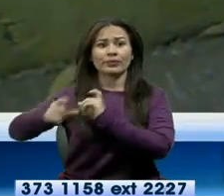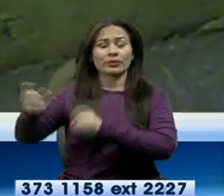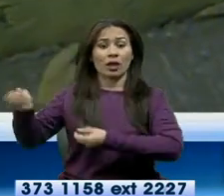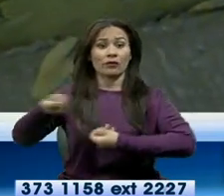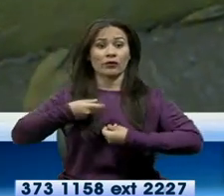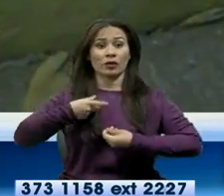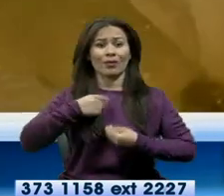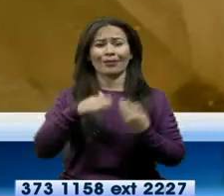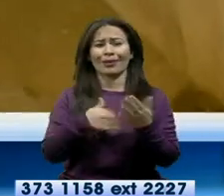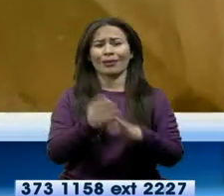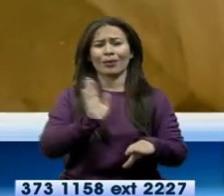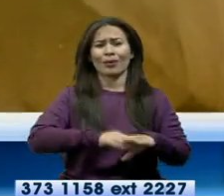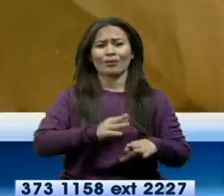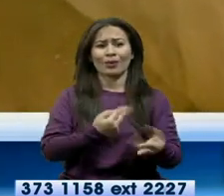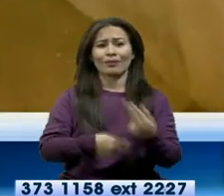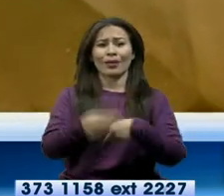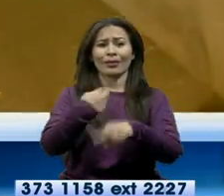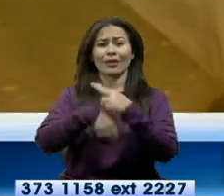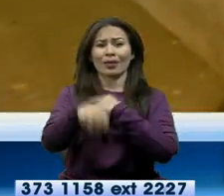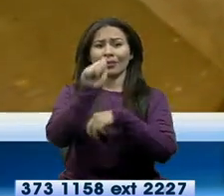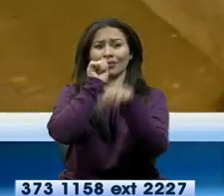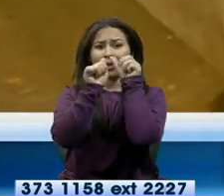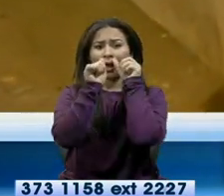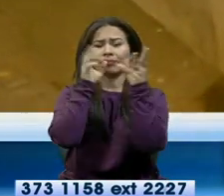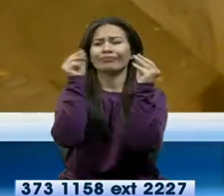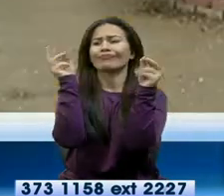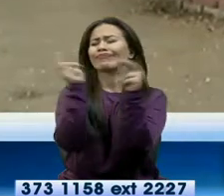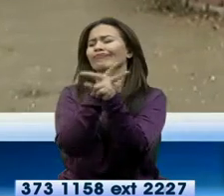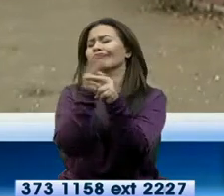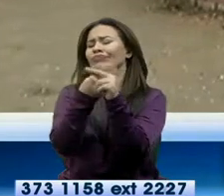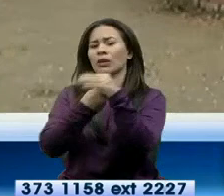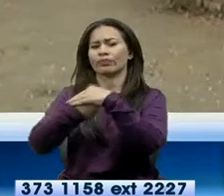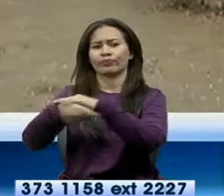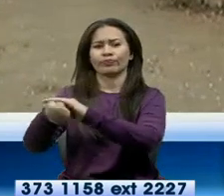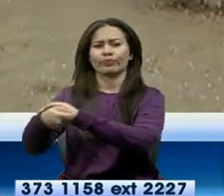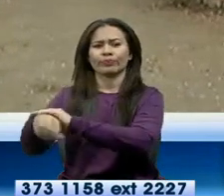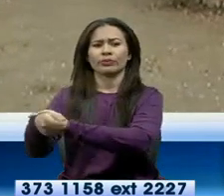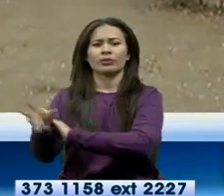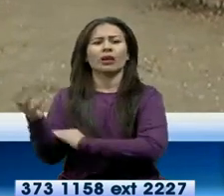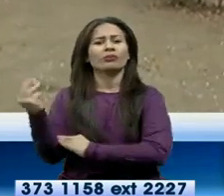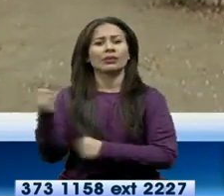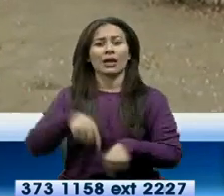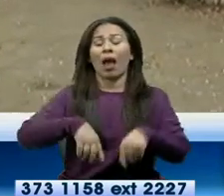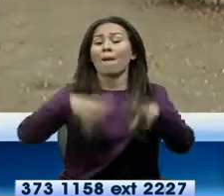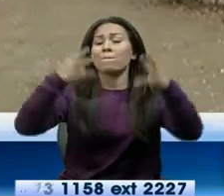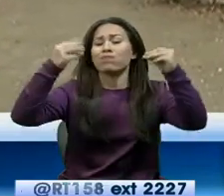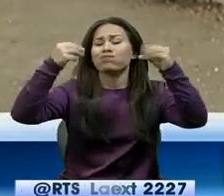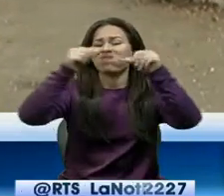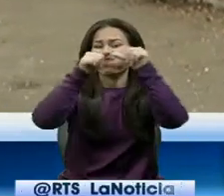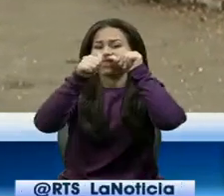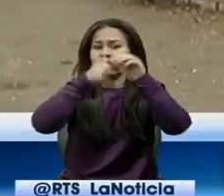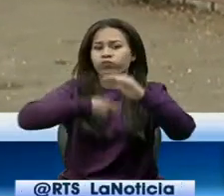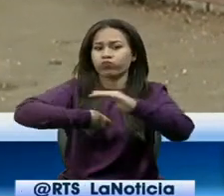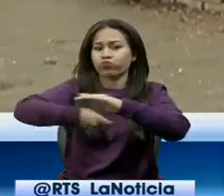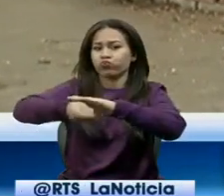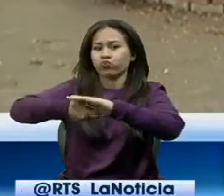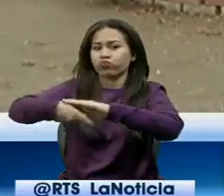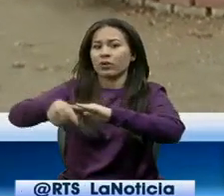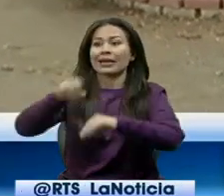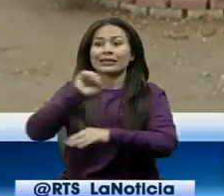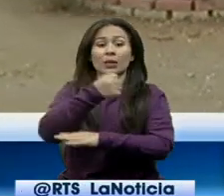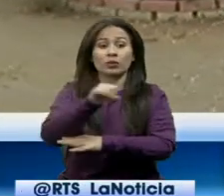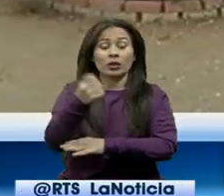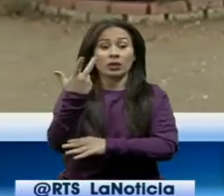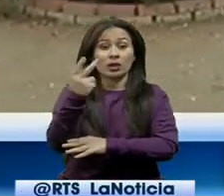que el microtráfico se ha tomado la mayoría de las etapas. Y la droga aquí juega al pepo. Sauce 3, Sauce